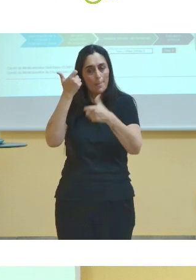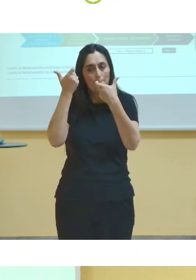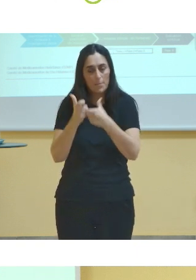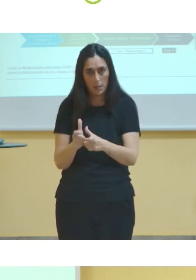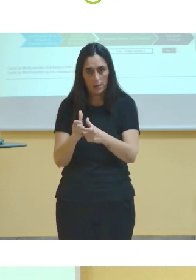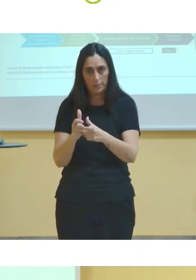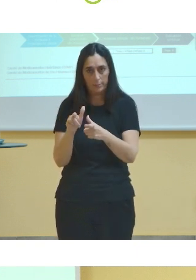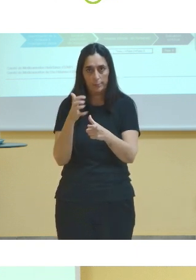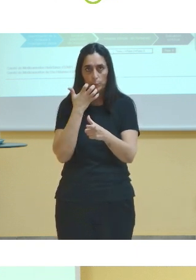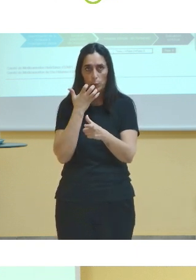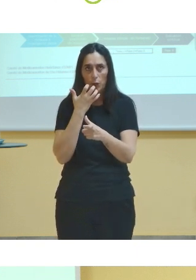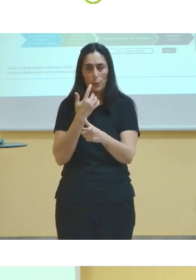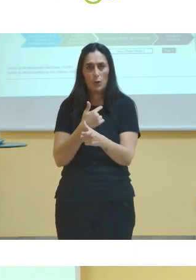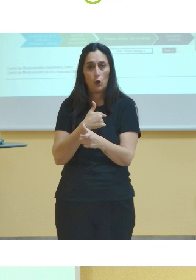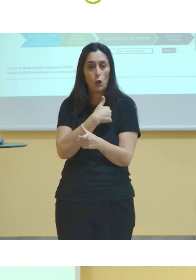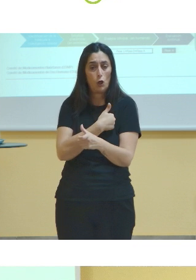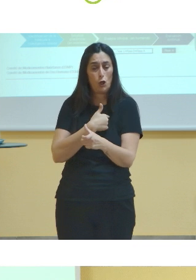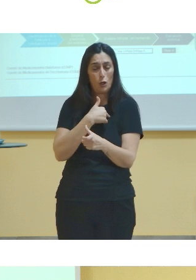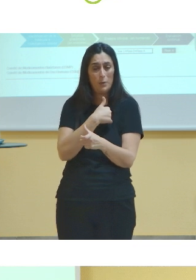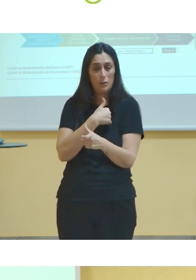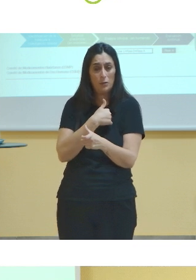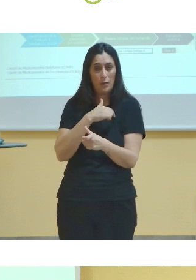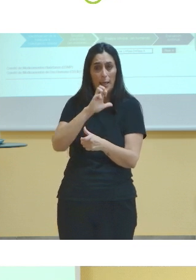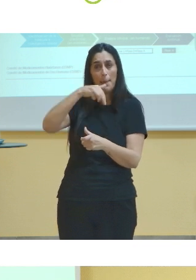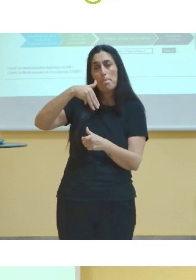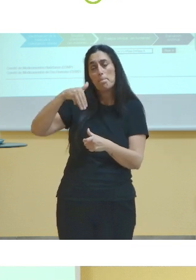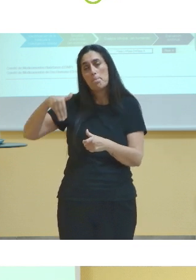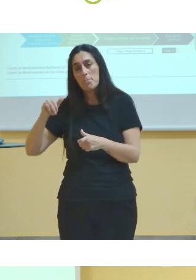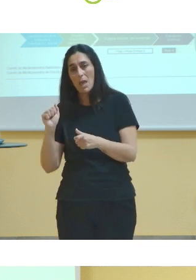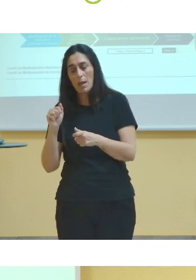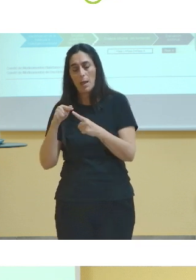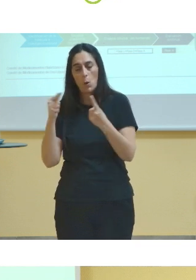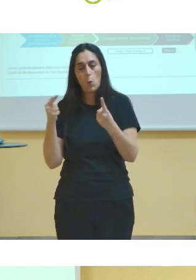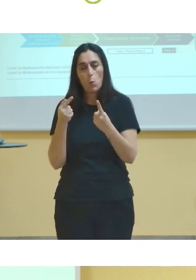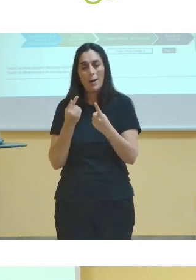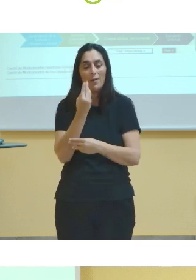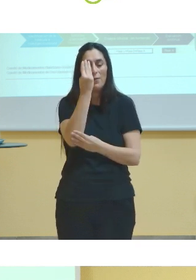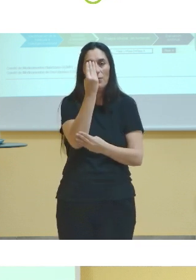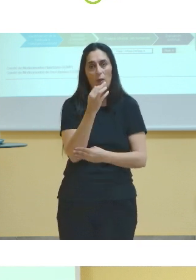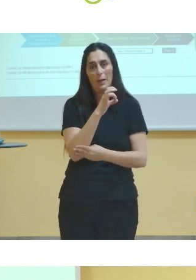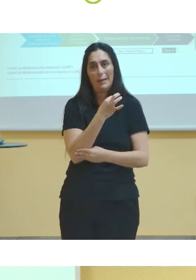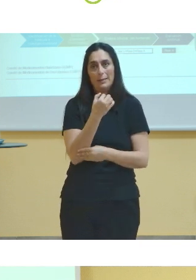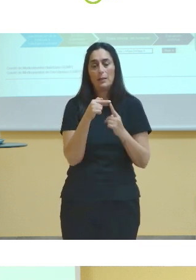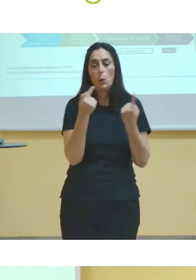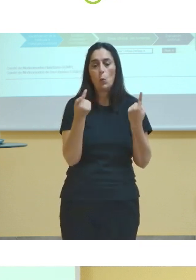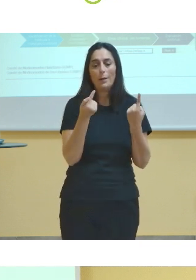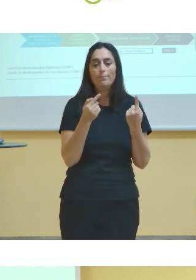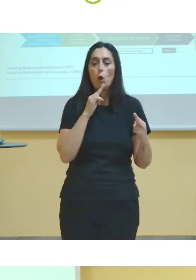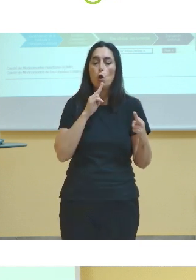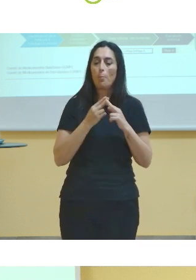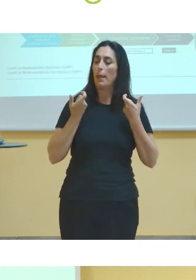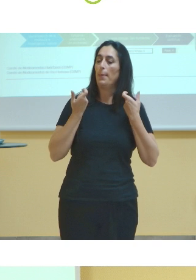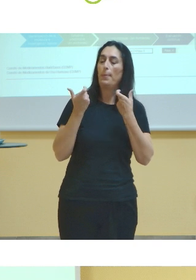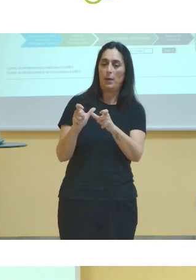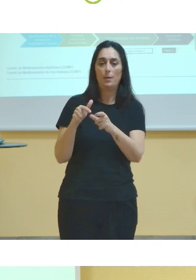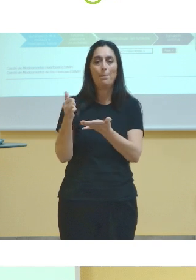por ejemplo, en la comisión, en la EMA, hay una figura que es la designación de medicamento huérfano, que